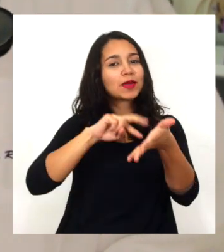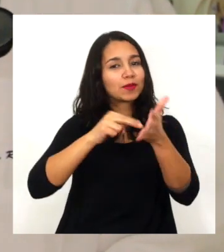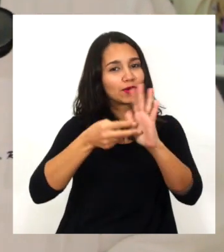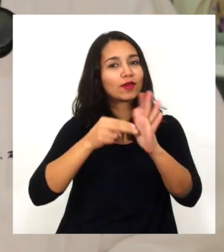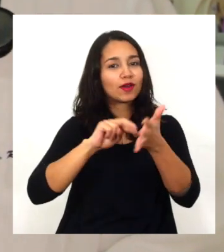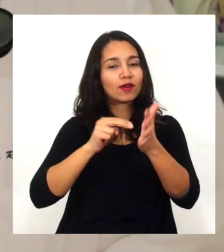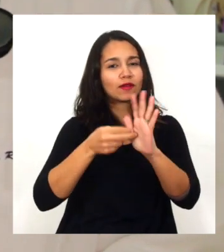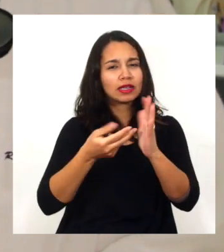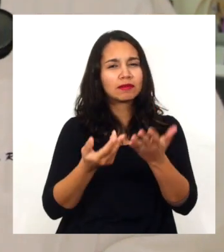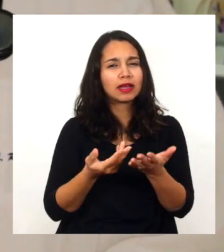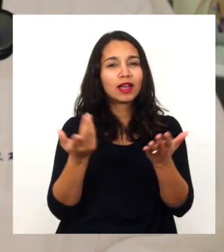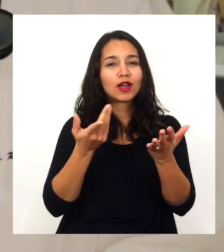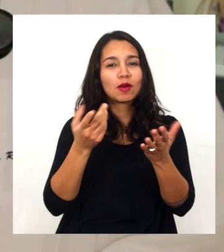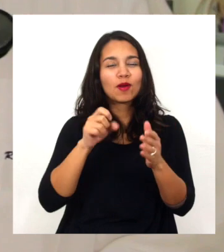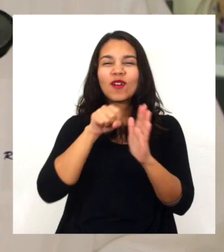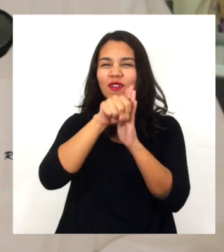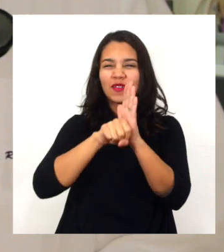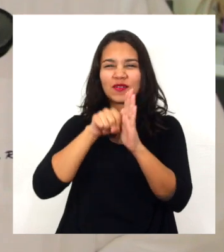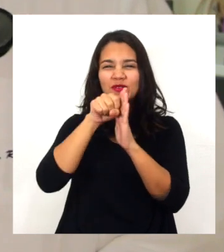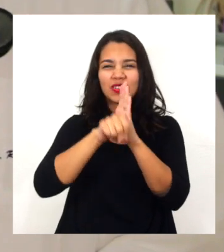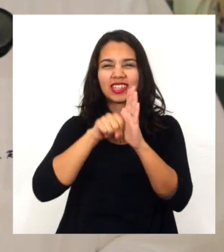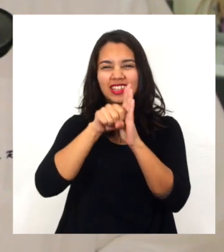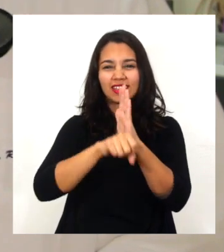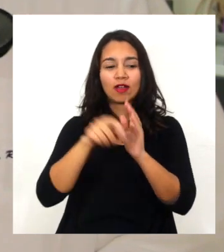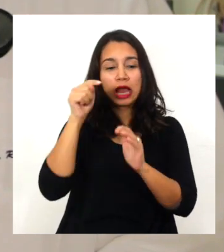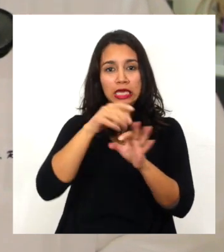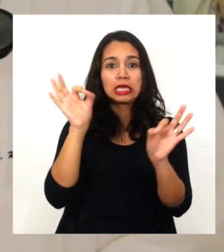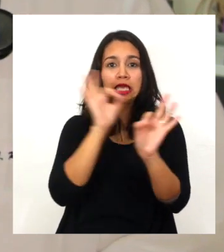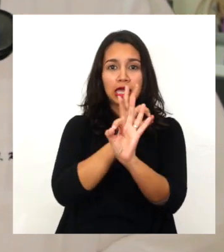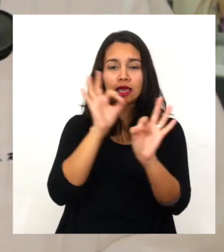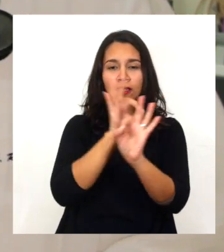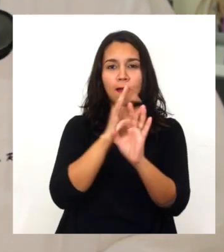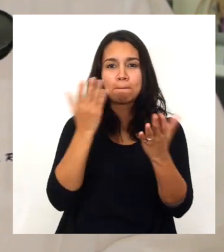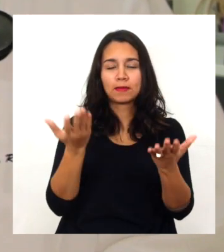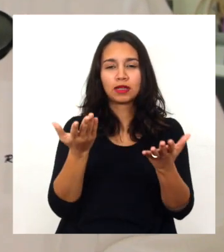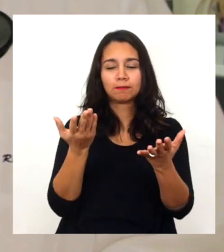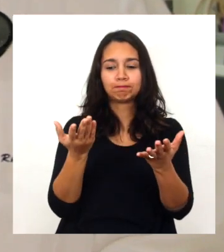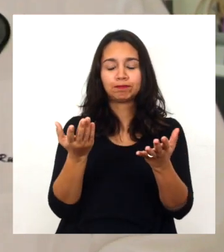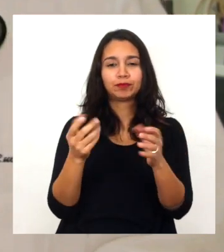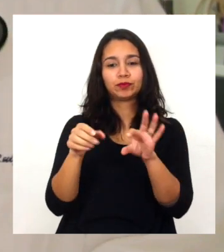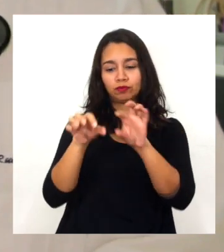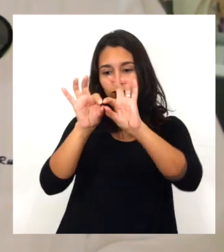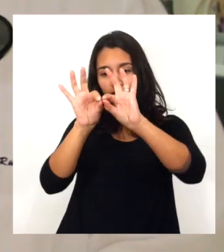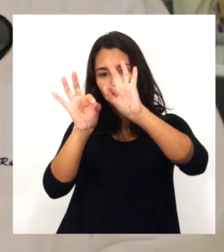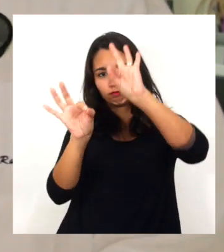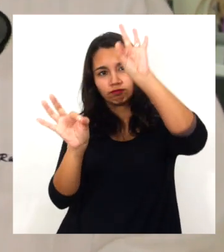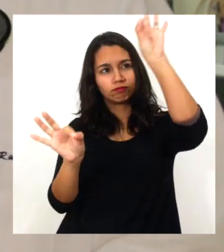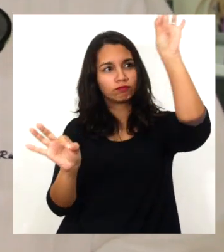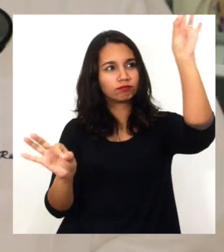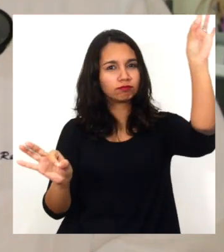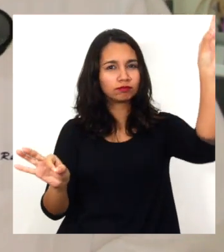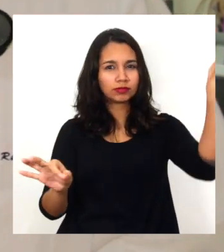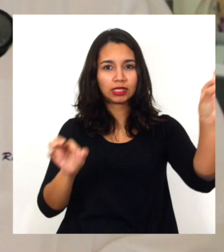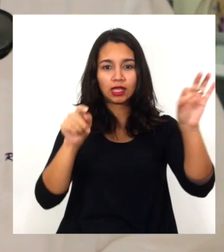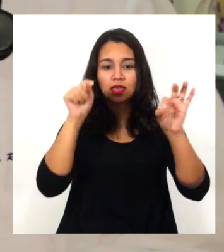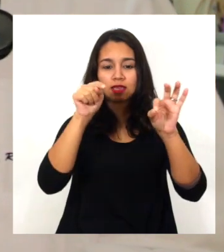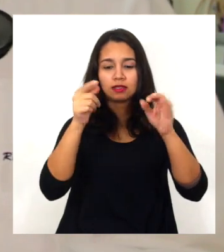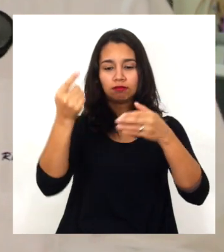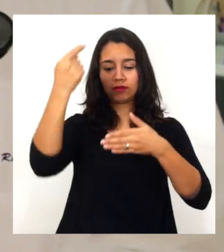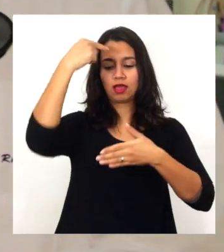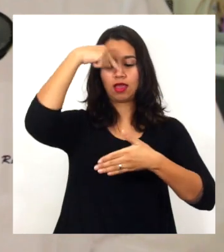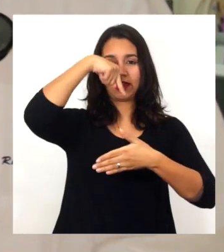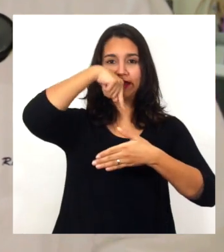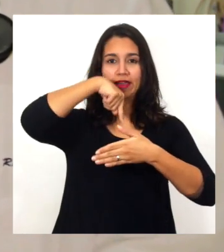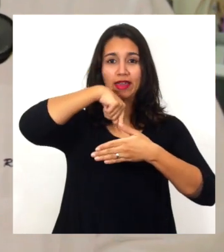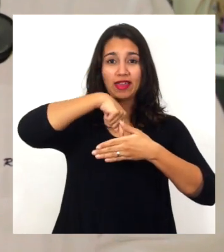y colocamos un dispositivo que es un dispositivo para ligadura endoscópica de varices esofágico, se coloca